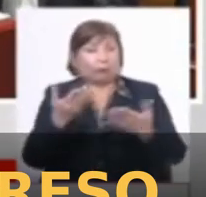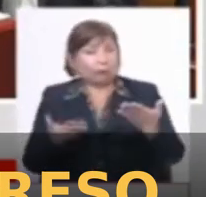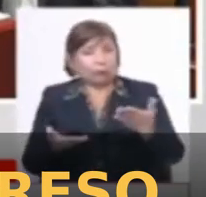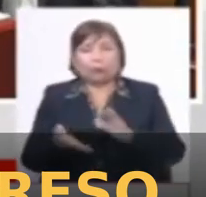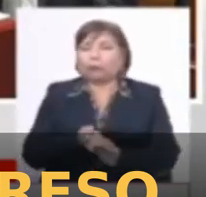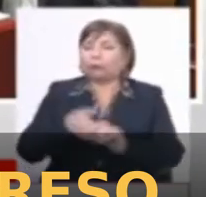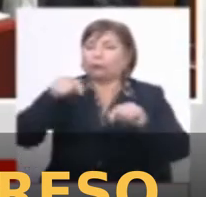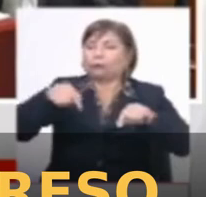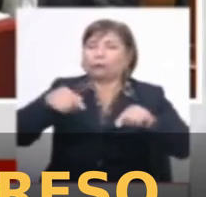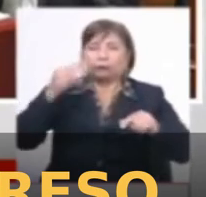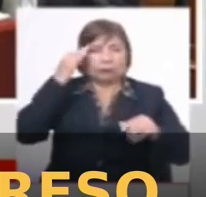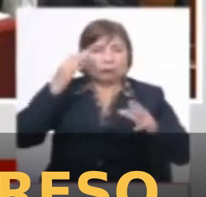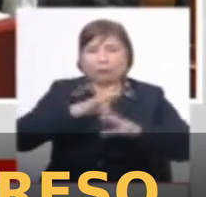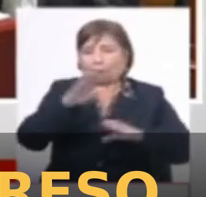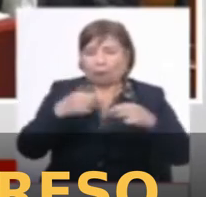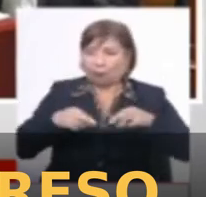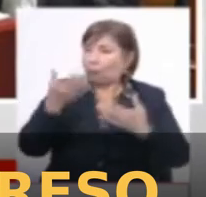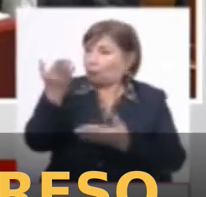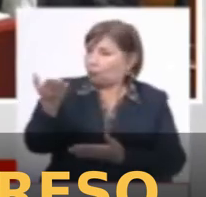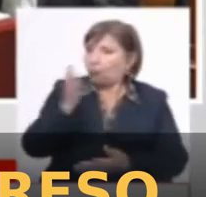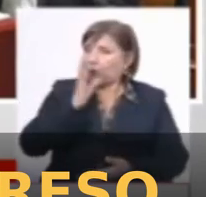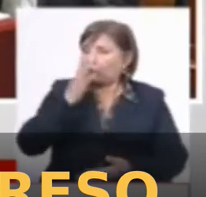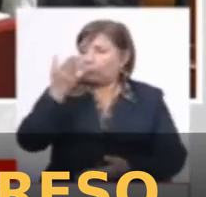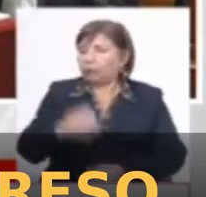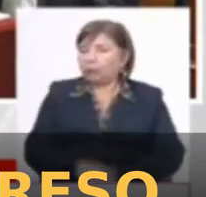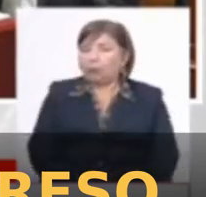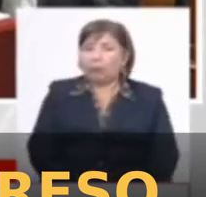y de conocimiento público. La dejamos en uso de la palabra.